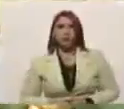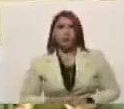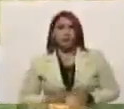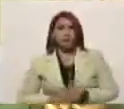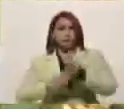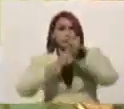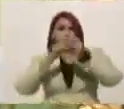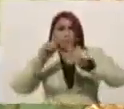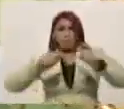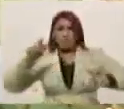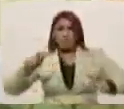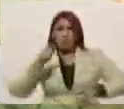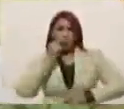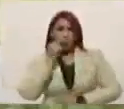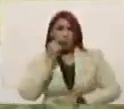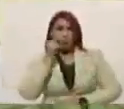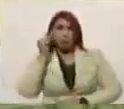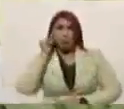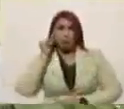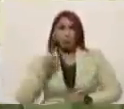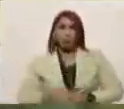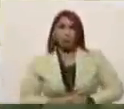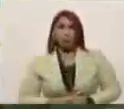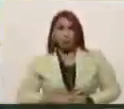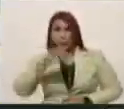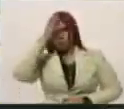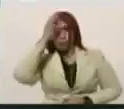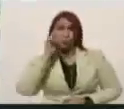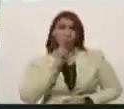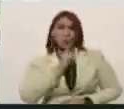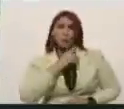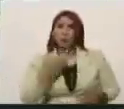Héroes y heroínas anónimas,